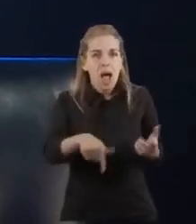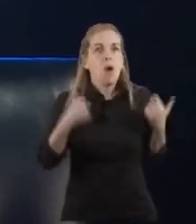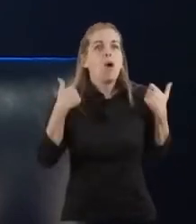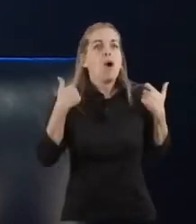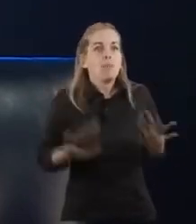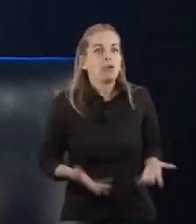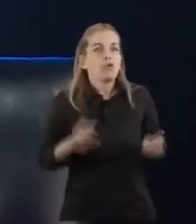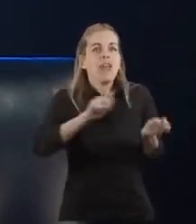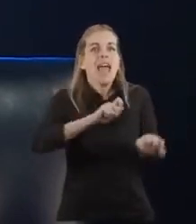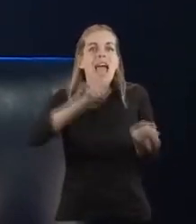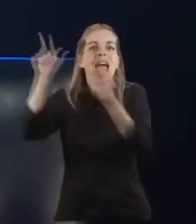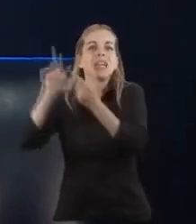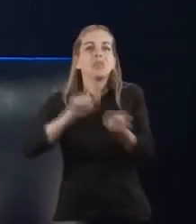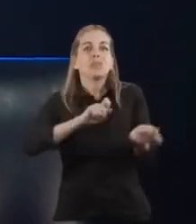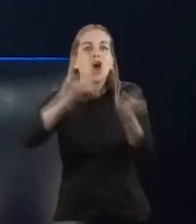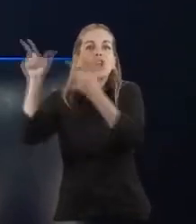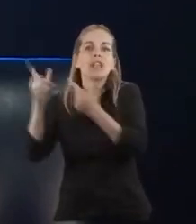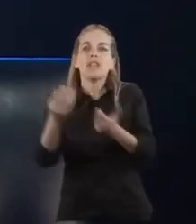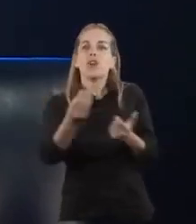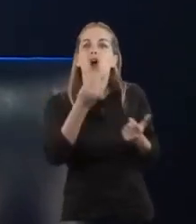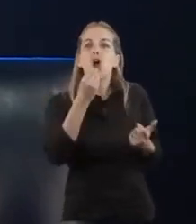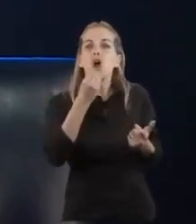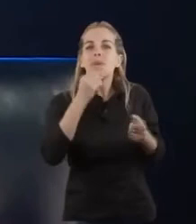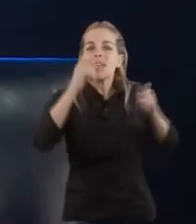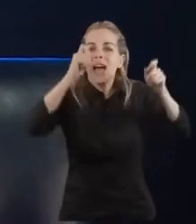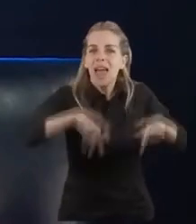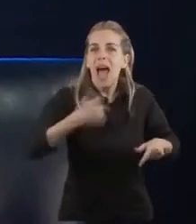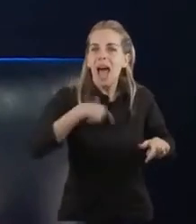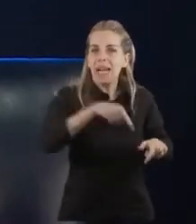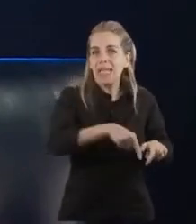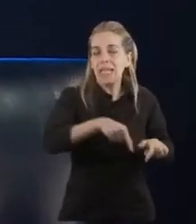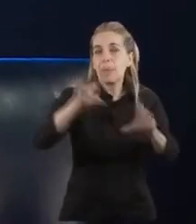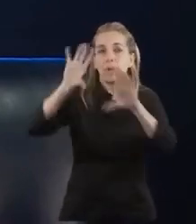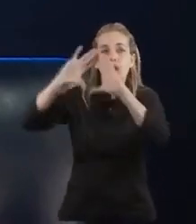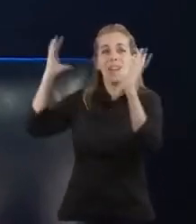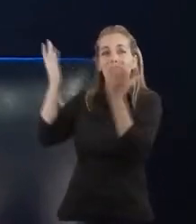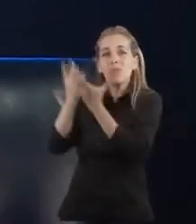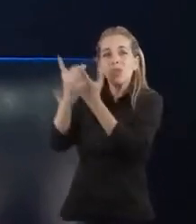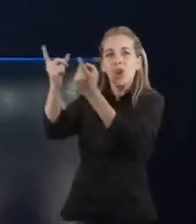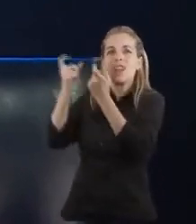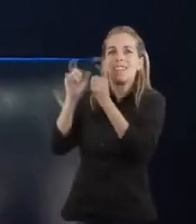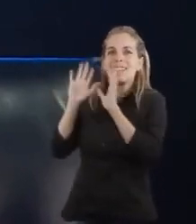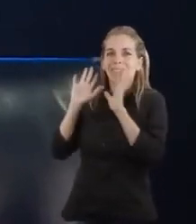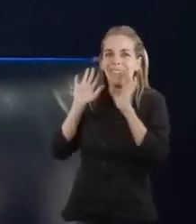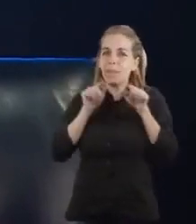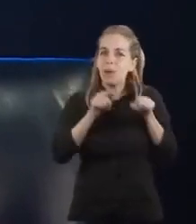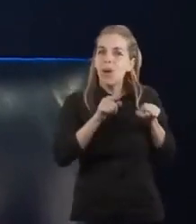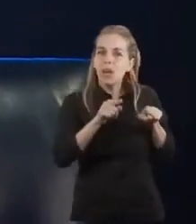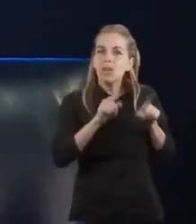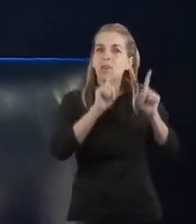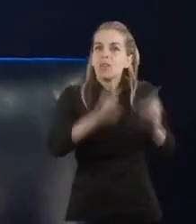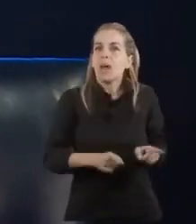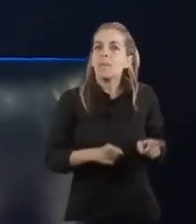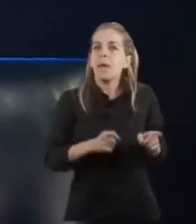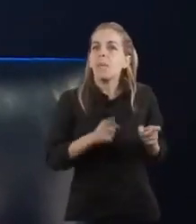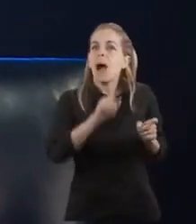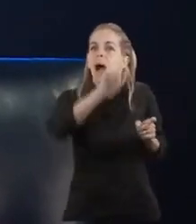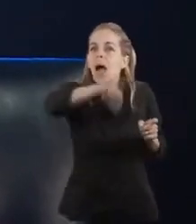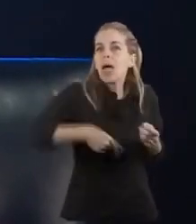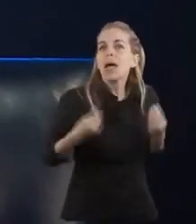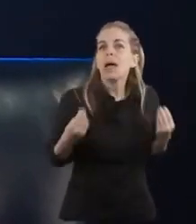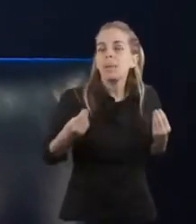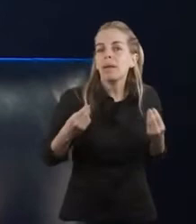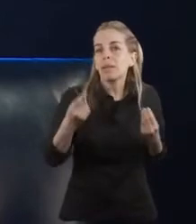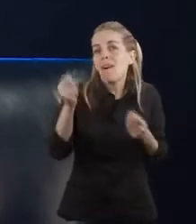productos primarios alimenticios es algo que el mundo hoy está necesitando pero también esto va a generar una presión inflacionaria